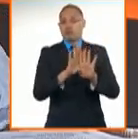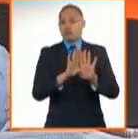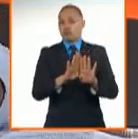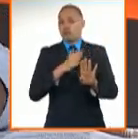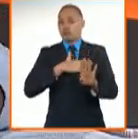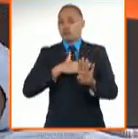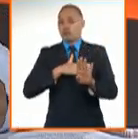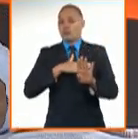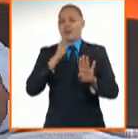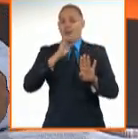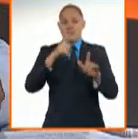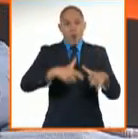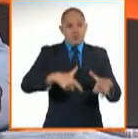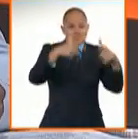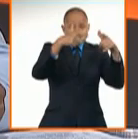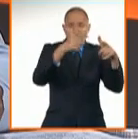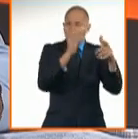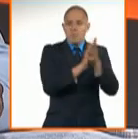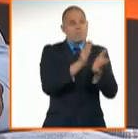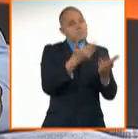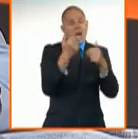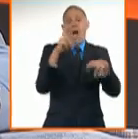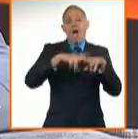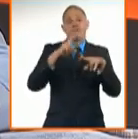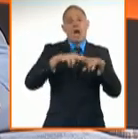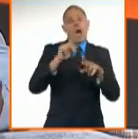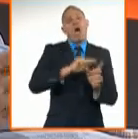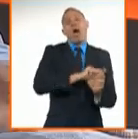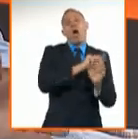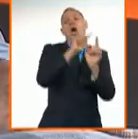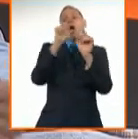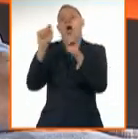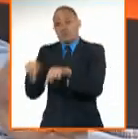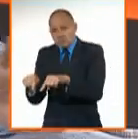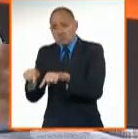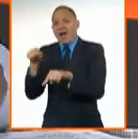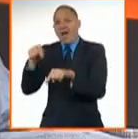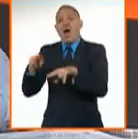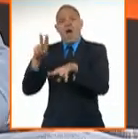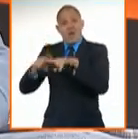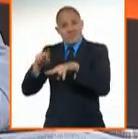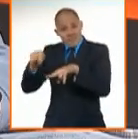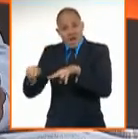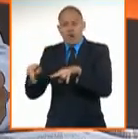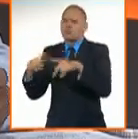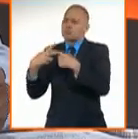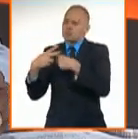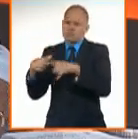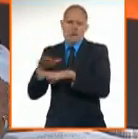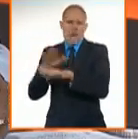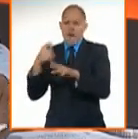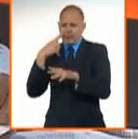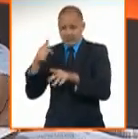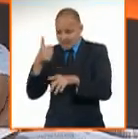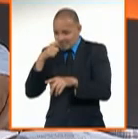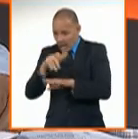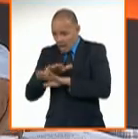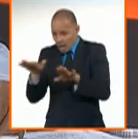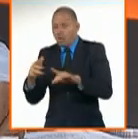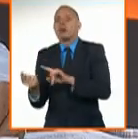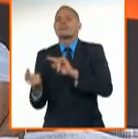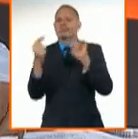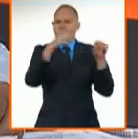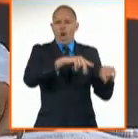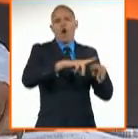hasta aquí hasta los talleres de la habana para la empresa de mantenimiento central eléctrica que es lines y ahí bueno disponemos